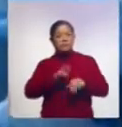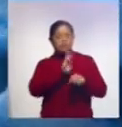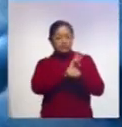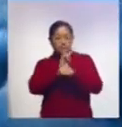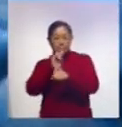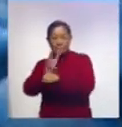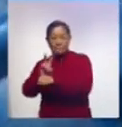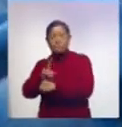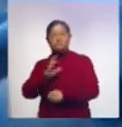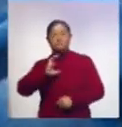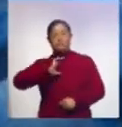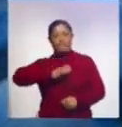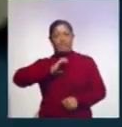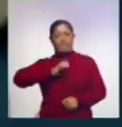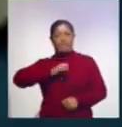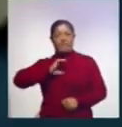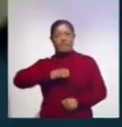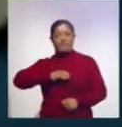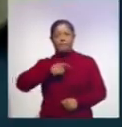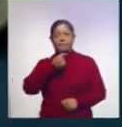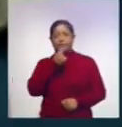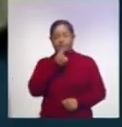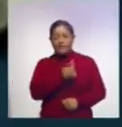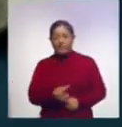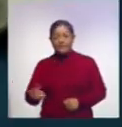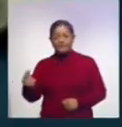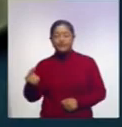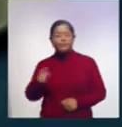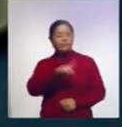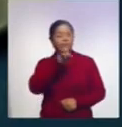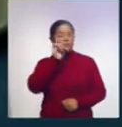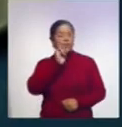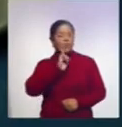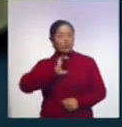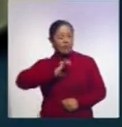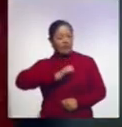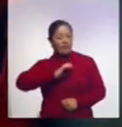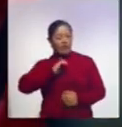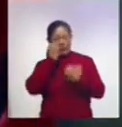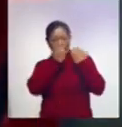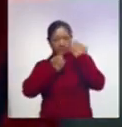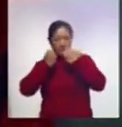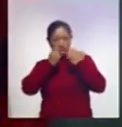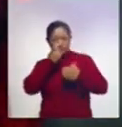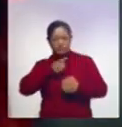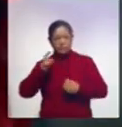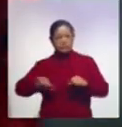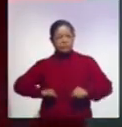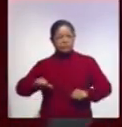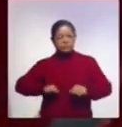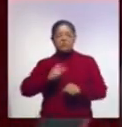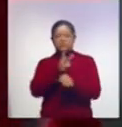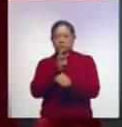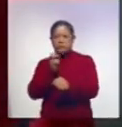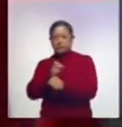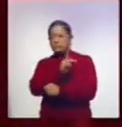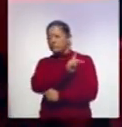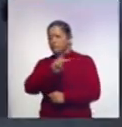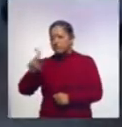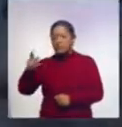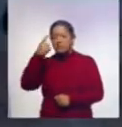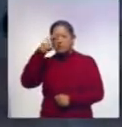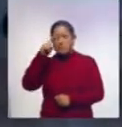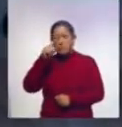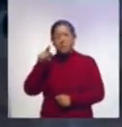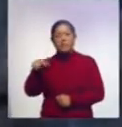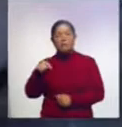cáncer infantil. La cirujana oncóloga Lisbeth Jaimes destacó que parte de las actividades es invitar a la población en general para que de